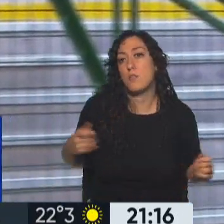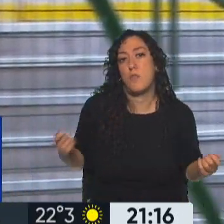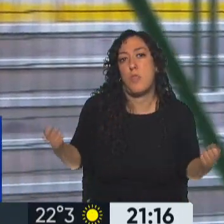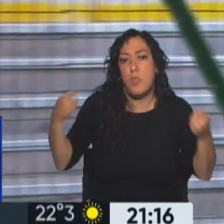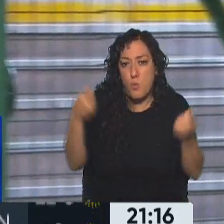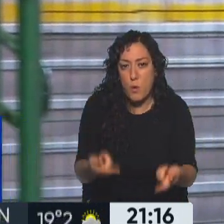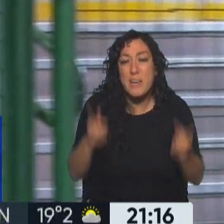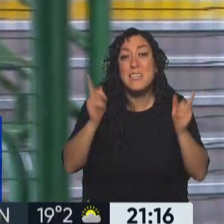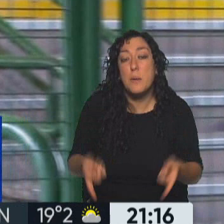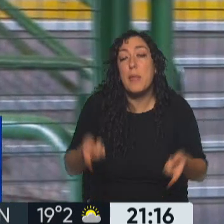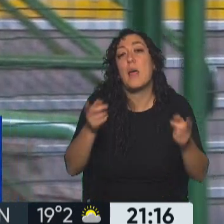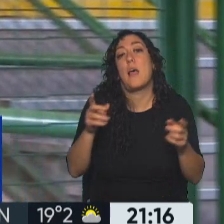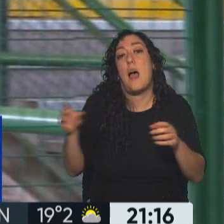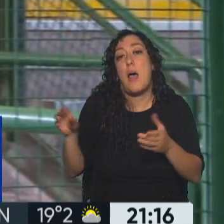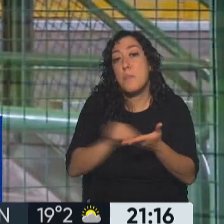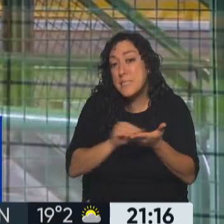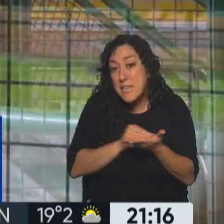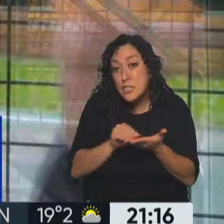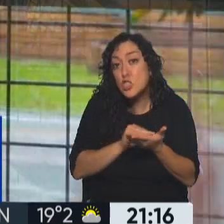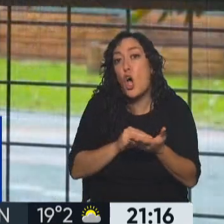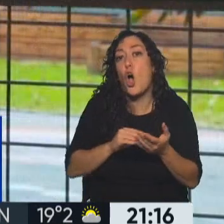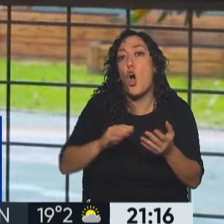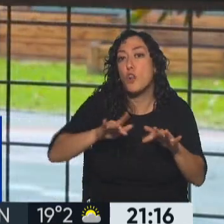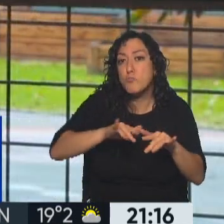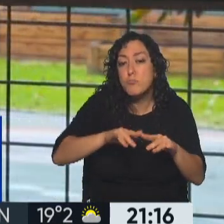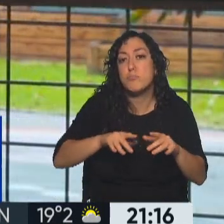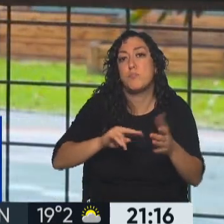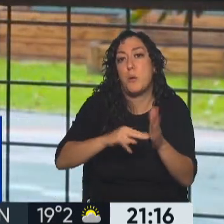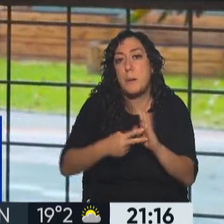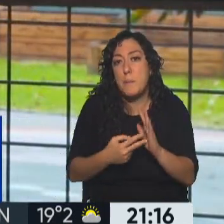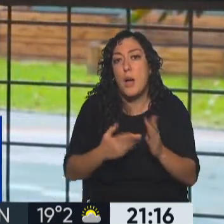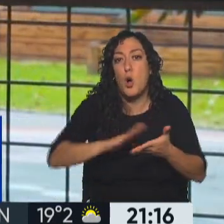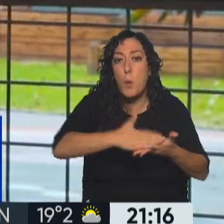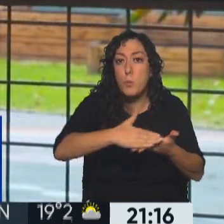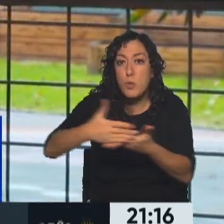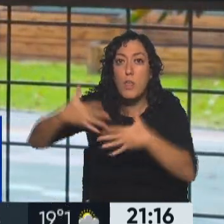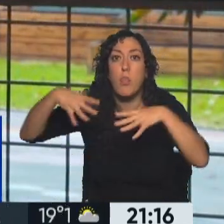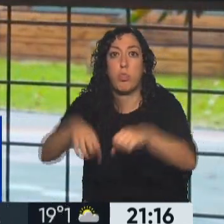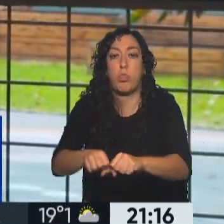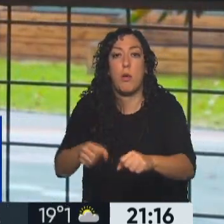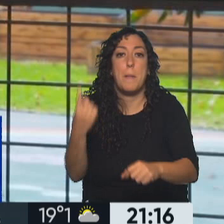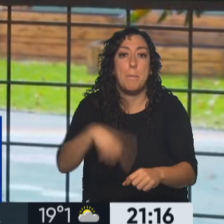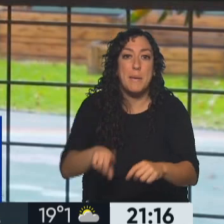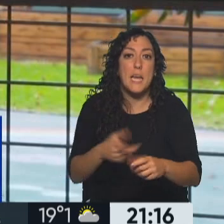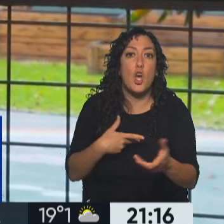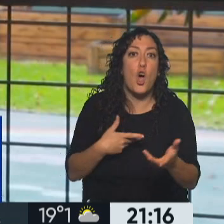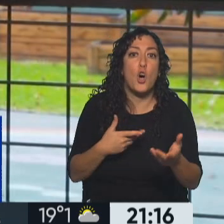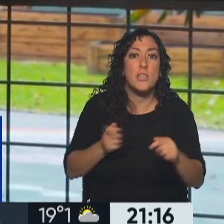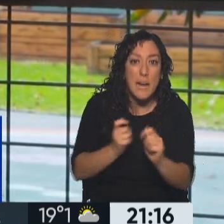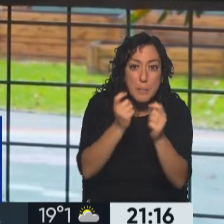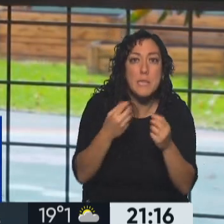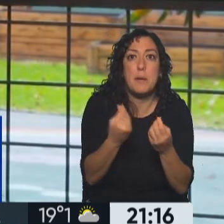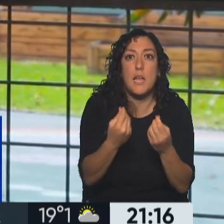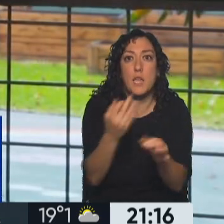par de temas administrativos donde han encontrado, por ejemplo, las computadoras, pero la justicia no termina de elevar los oficios para que vuelvan a la